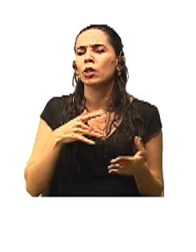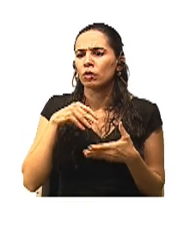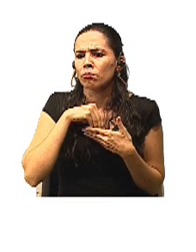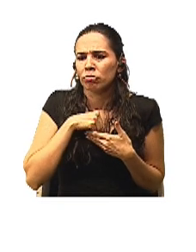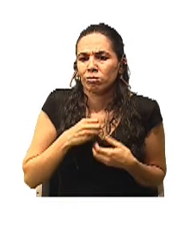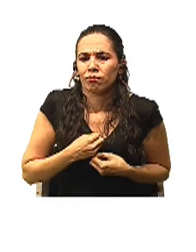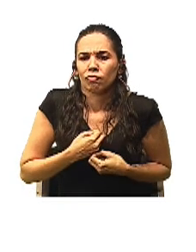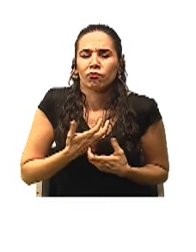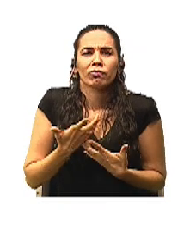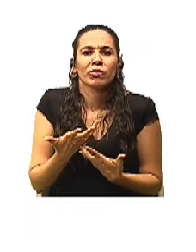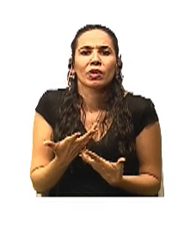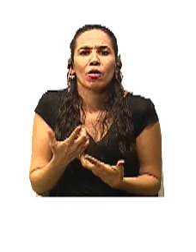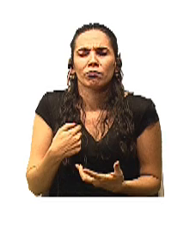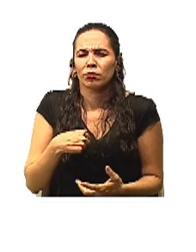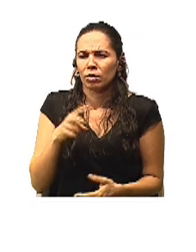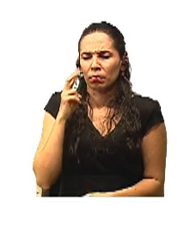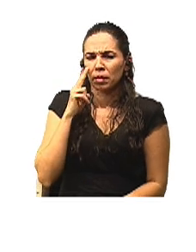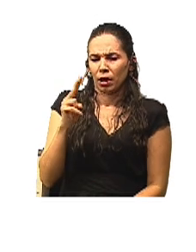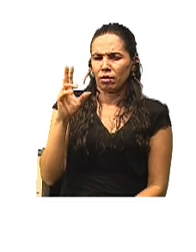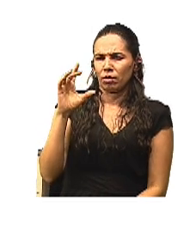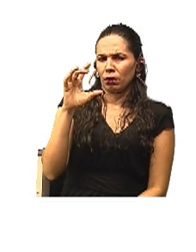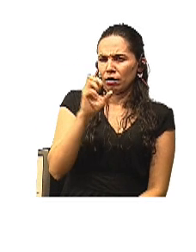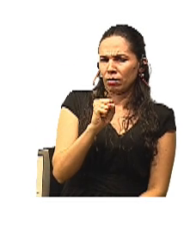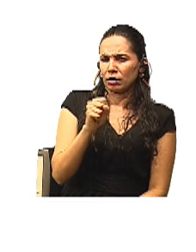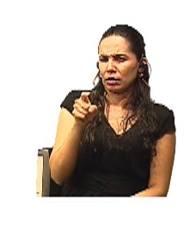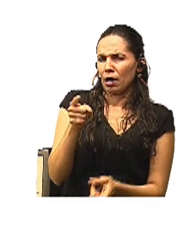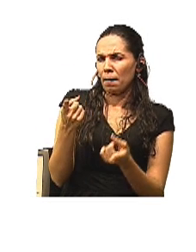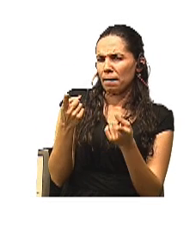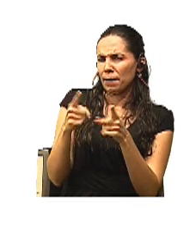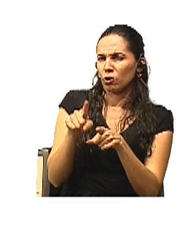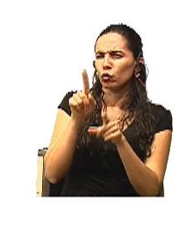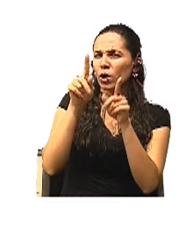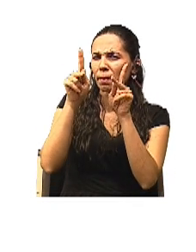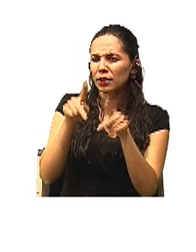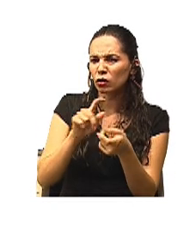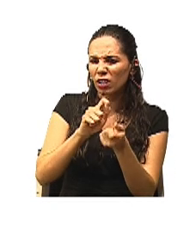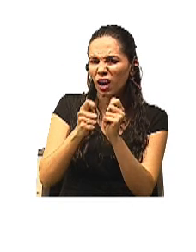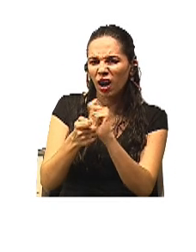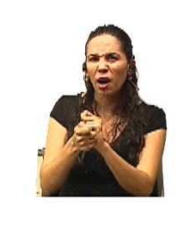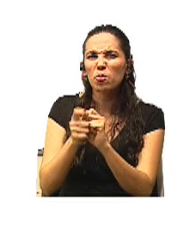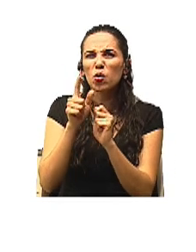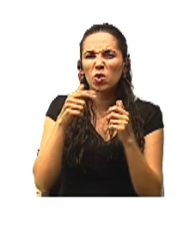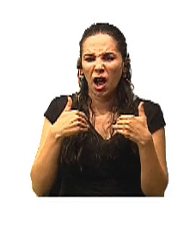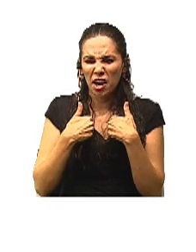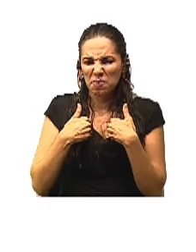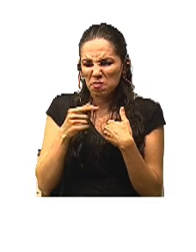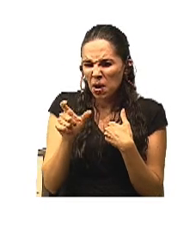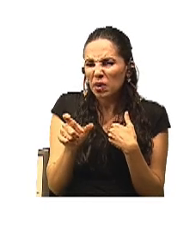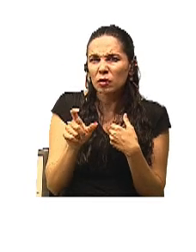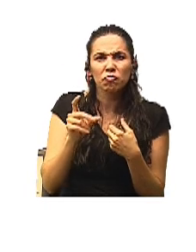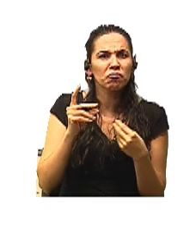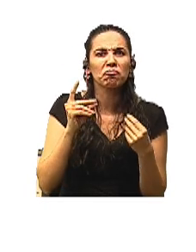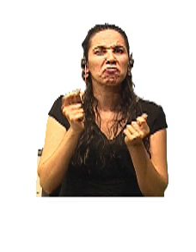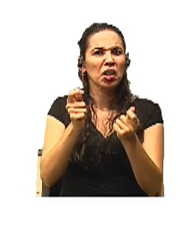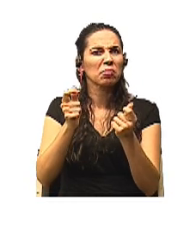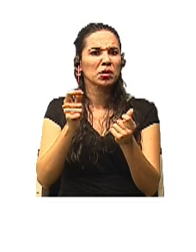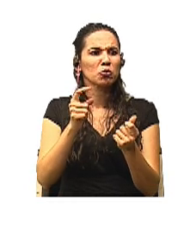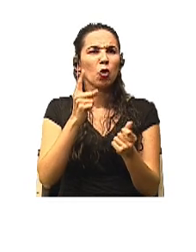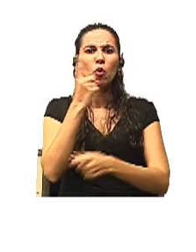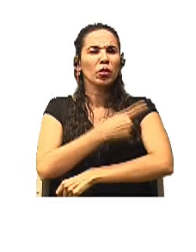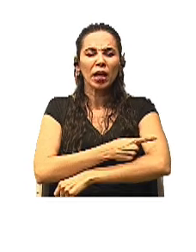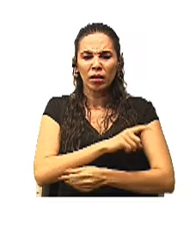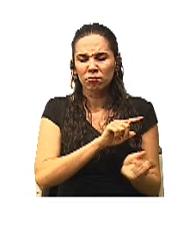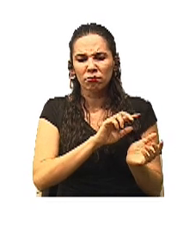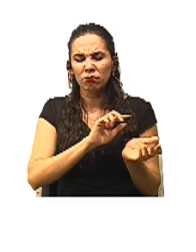dado, cuál es su reacción ante el hecho de que una persona se convierta en un insecto de un día para otro y